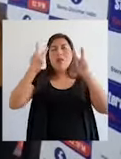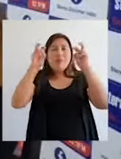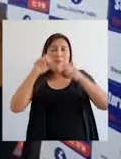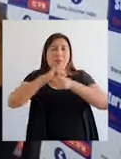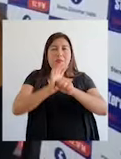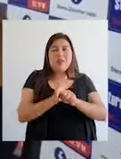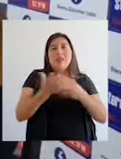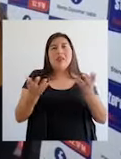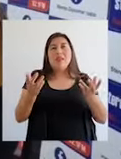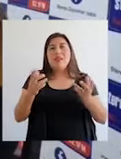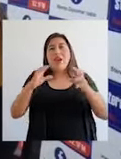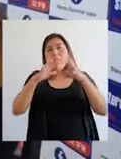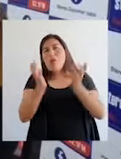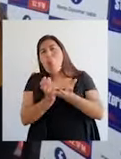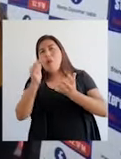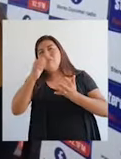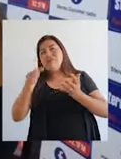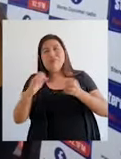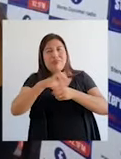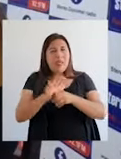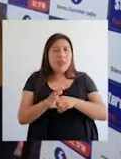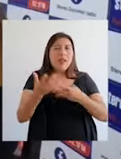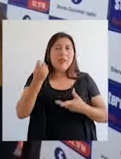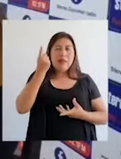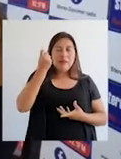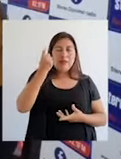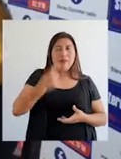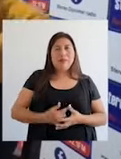tema de pandemia y la recesión mundial la que estamos sufriendo,